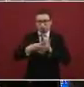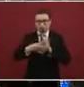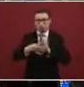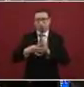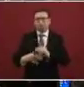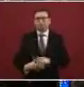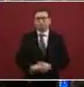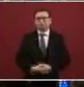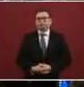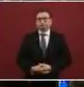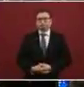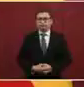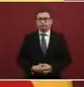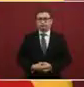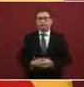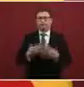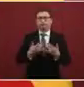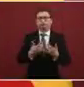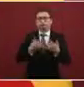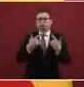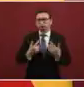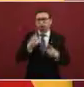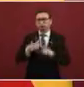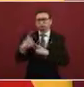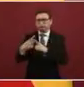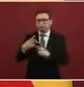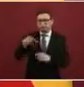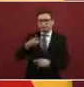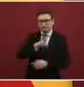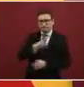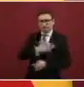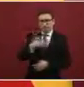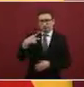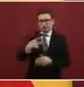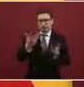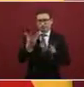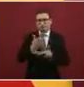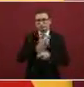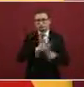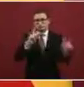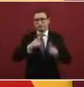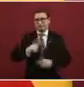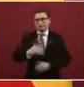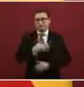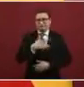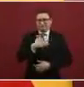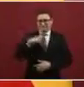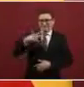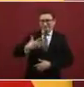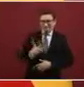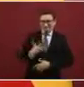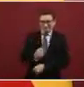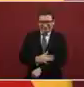especial con las causas libertarias de España, pues es un motivo de orgullo, de emoción, de entusiasmo, pero también